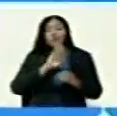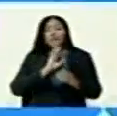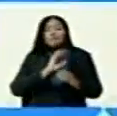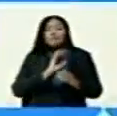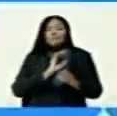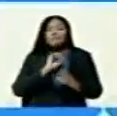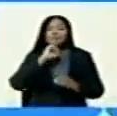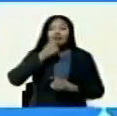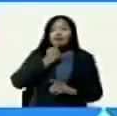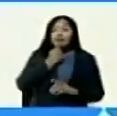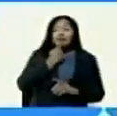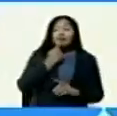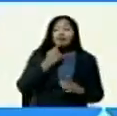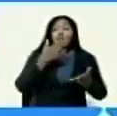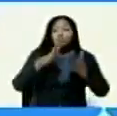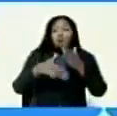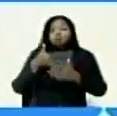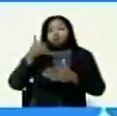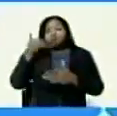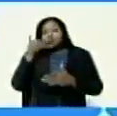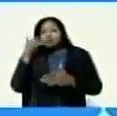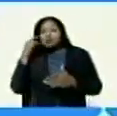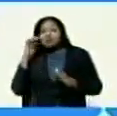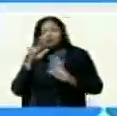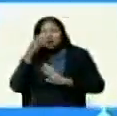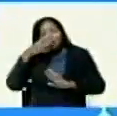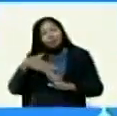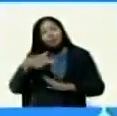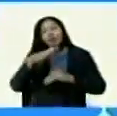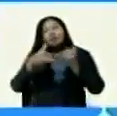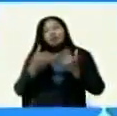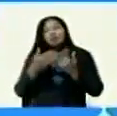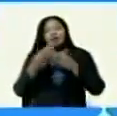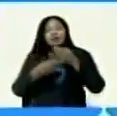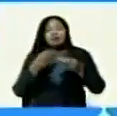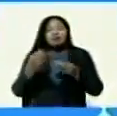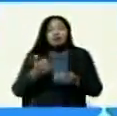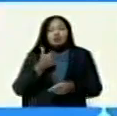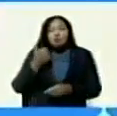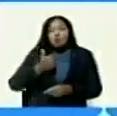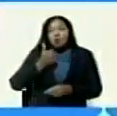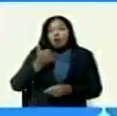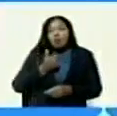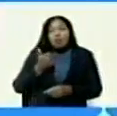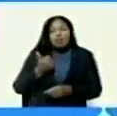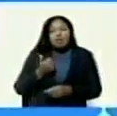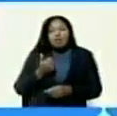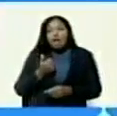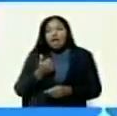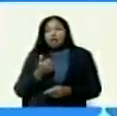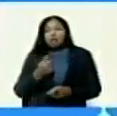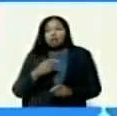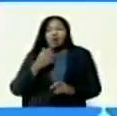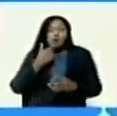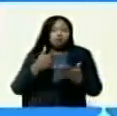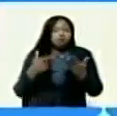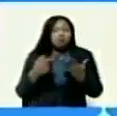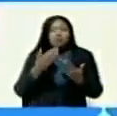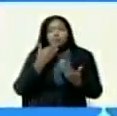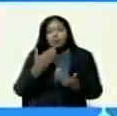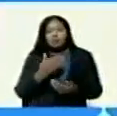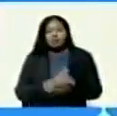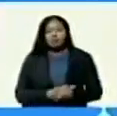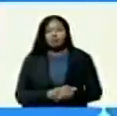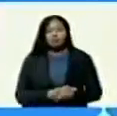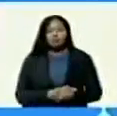están disponibles para nuestro pueblo, pueda ejercer cualquier tipo de reclamo. Bueno, yo quisiera,